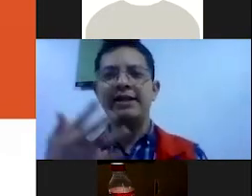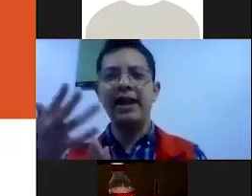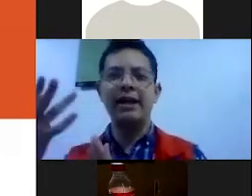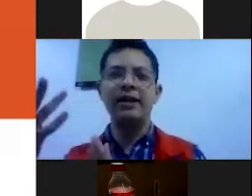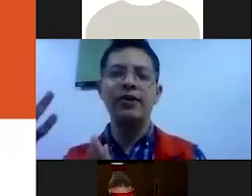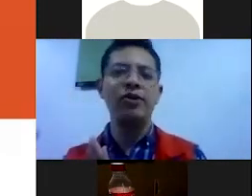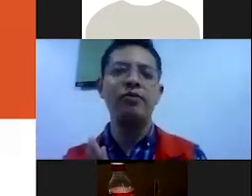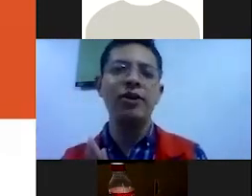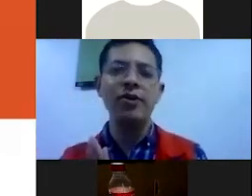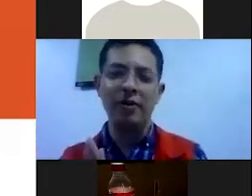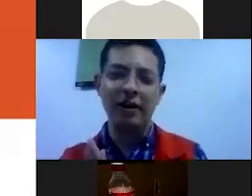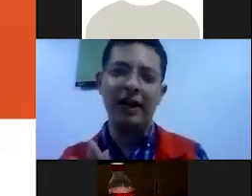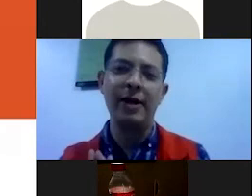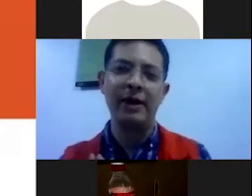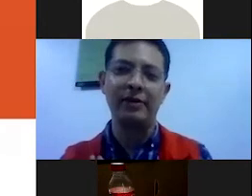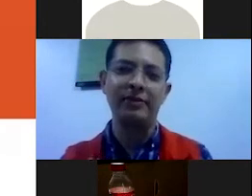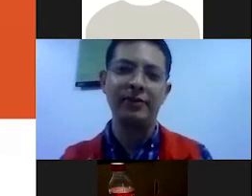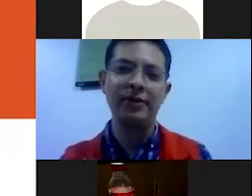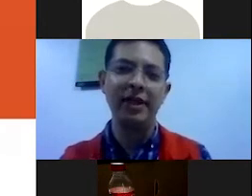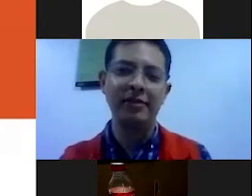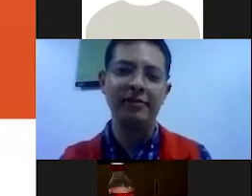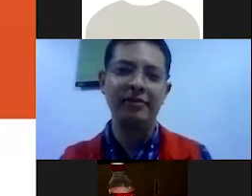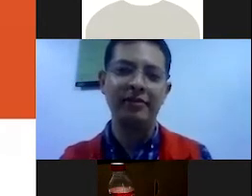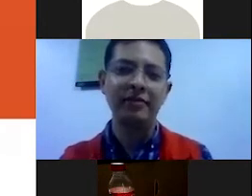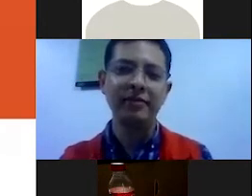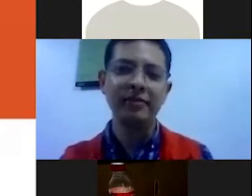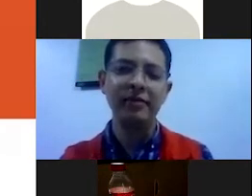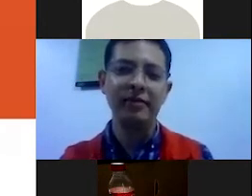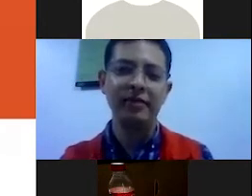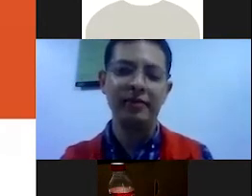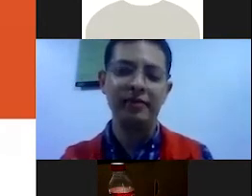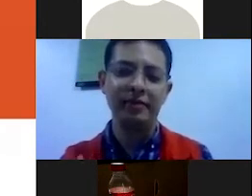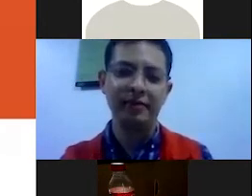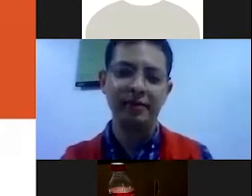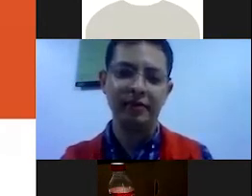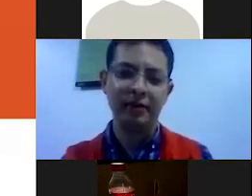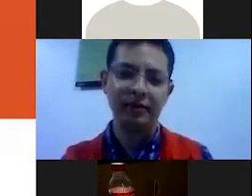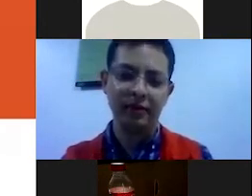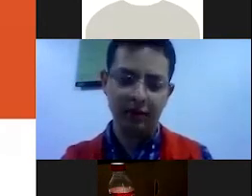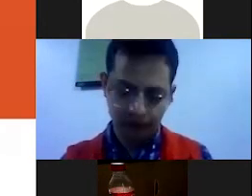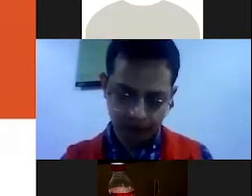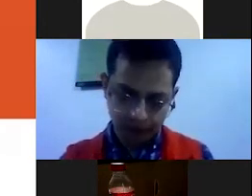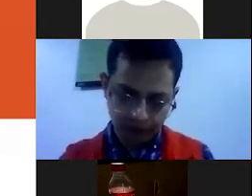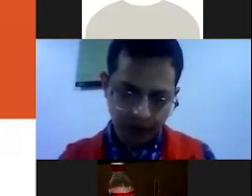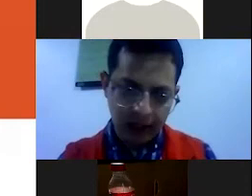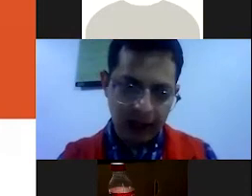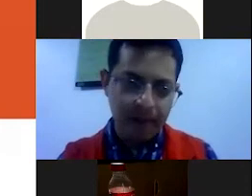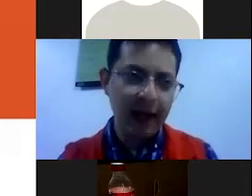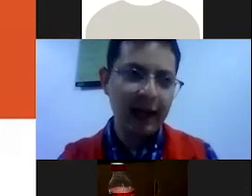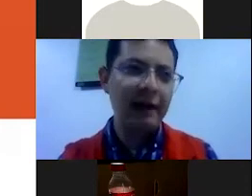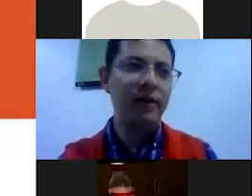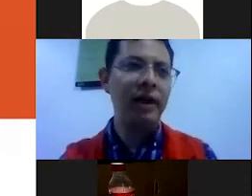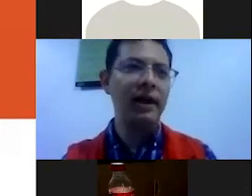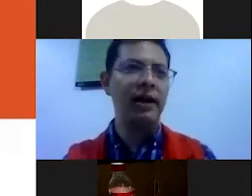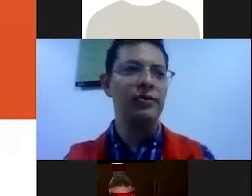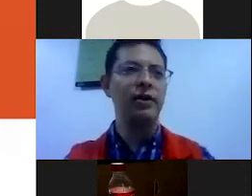lactante hasta niño de año y medio hacia abajo. ¿Ok? Hacerla en una superficie plana pero elevada.